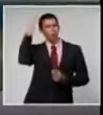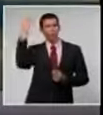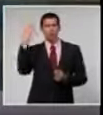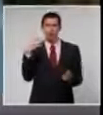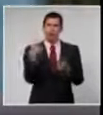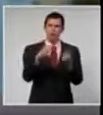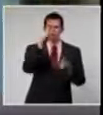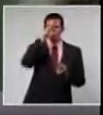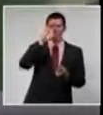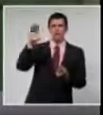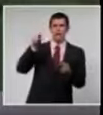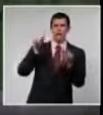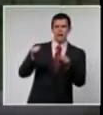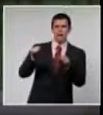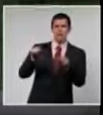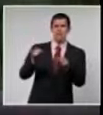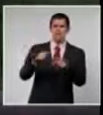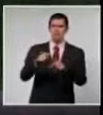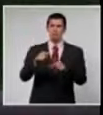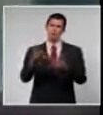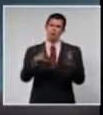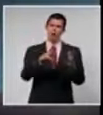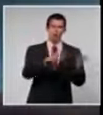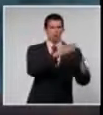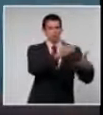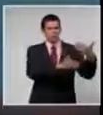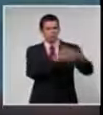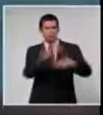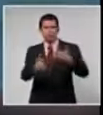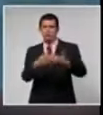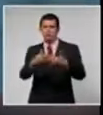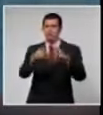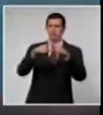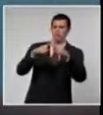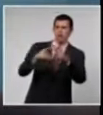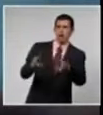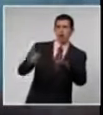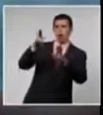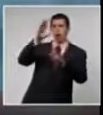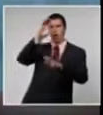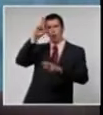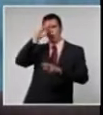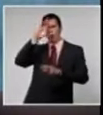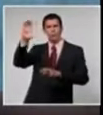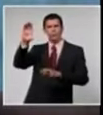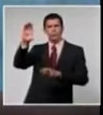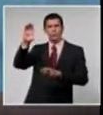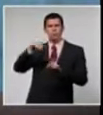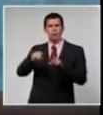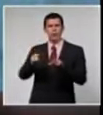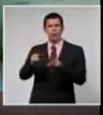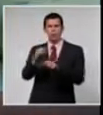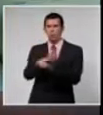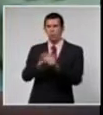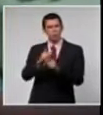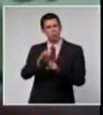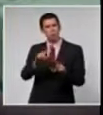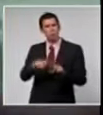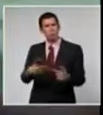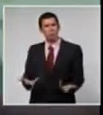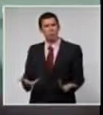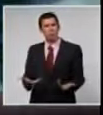hospitales construidos en la última etapa del expresidente Evo Morales. La reacción no se hizo esperar. De inmediato,